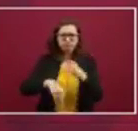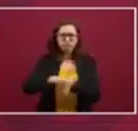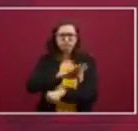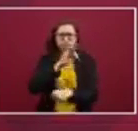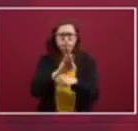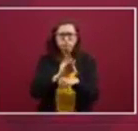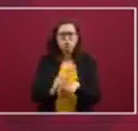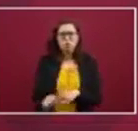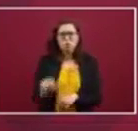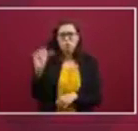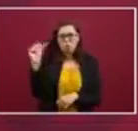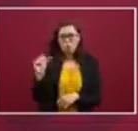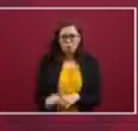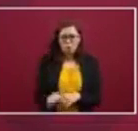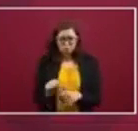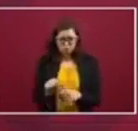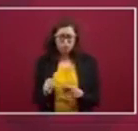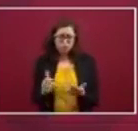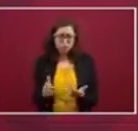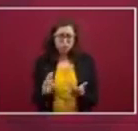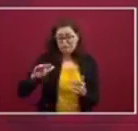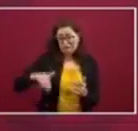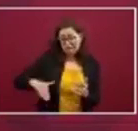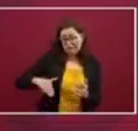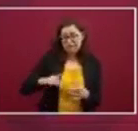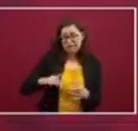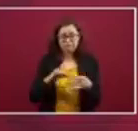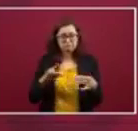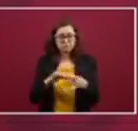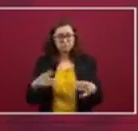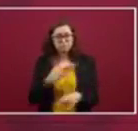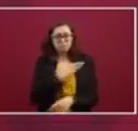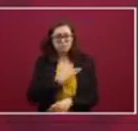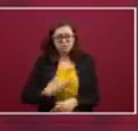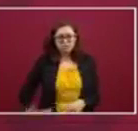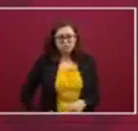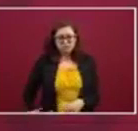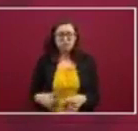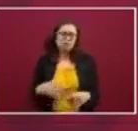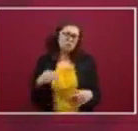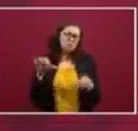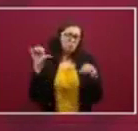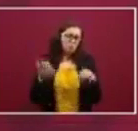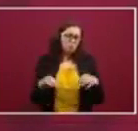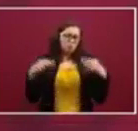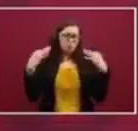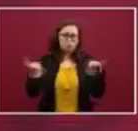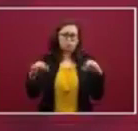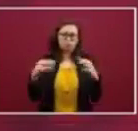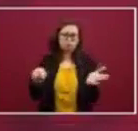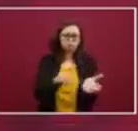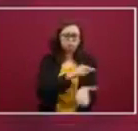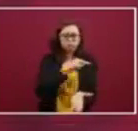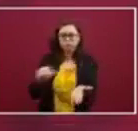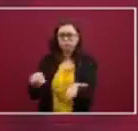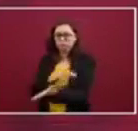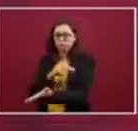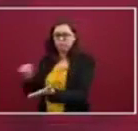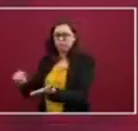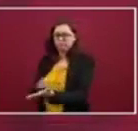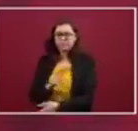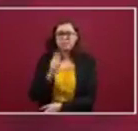renegociación precisamente de parte de la deuda. Como mencionó el señor presidente de la República, un documento de refinanciamiento de parte de la deuda de